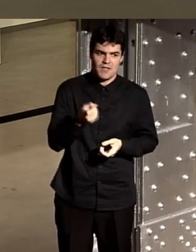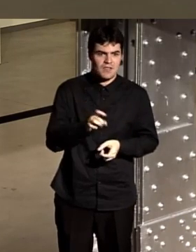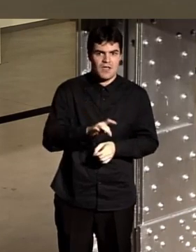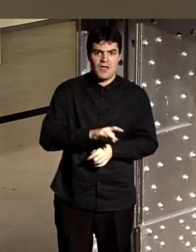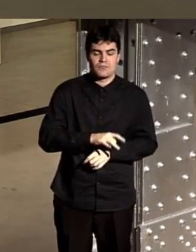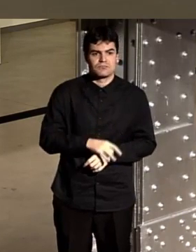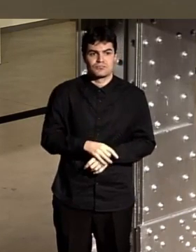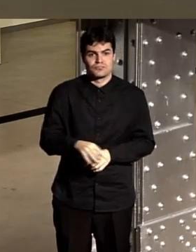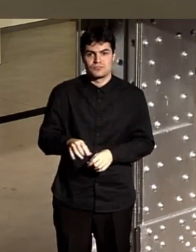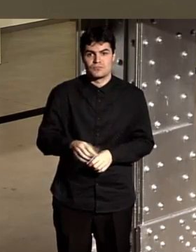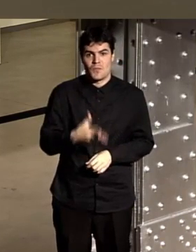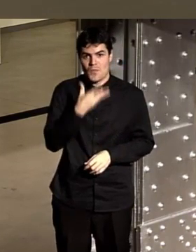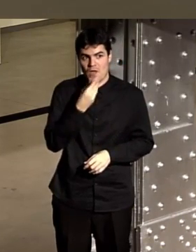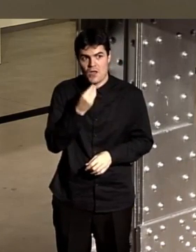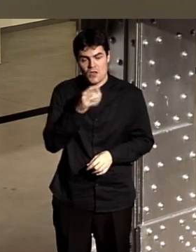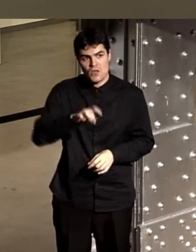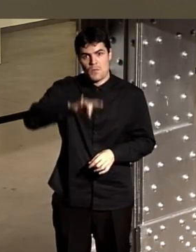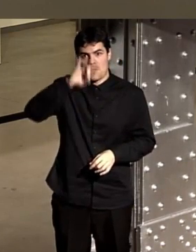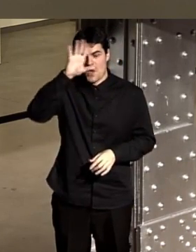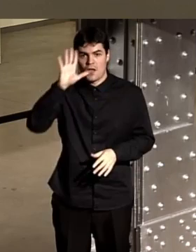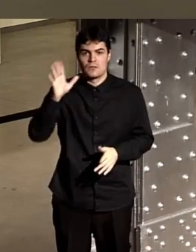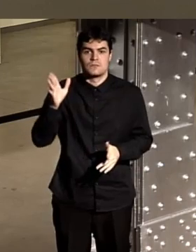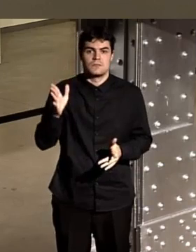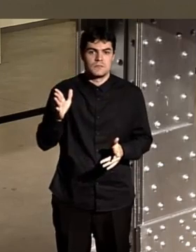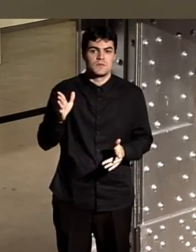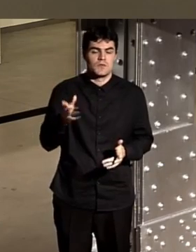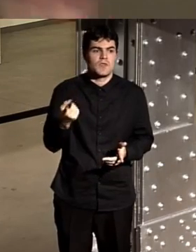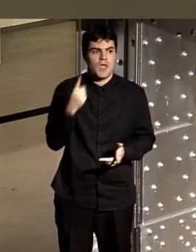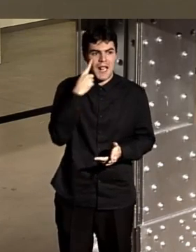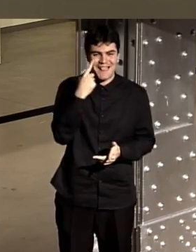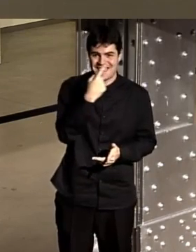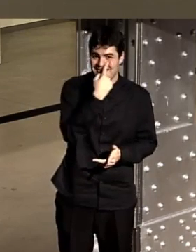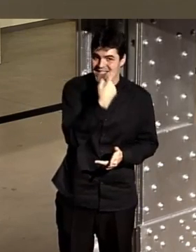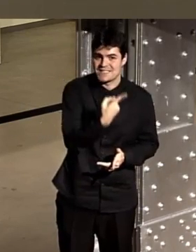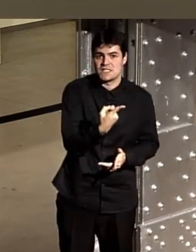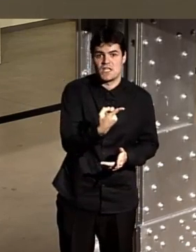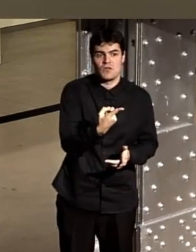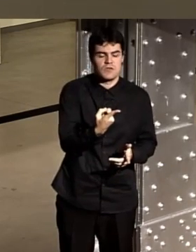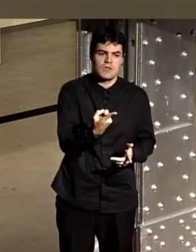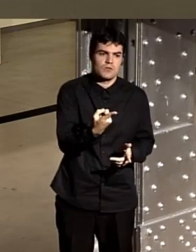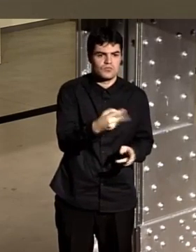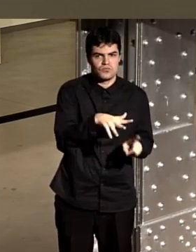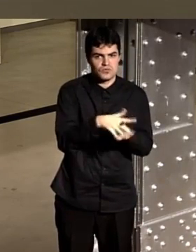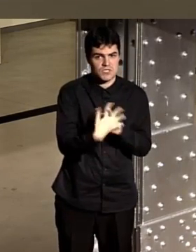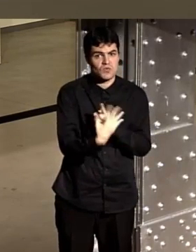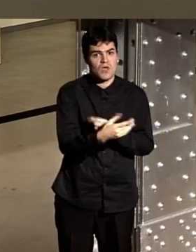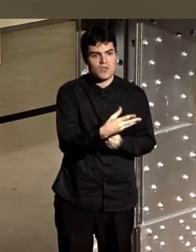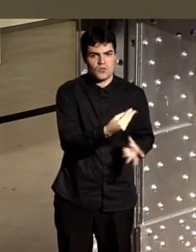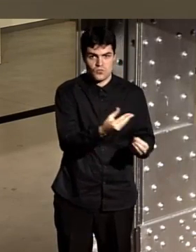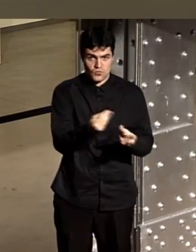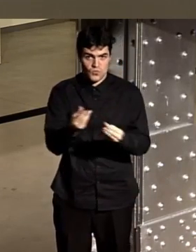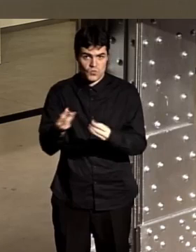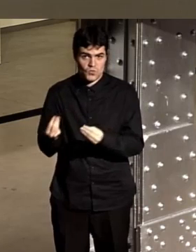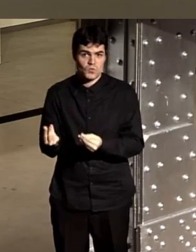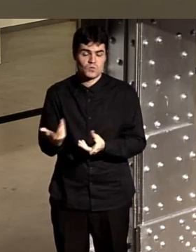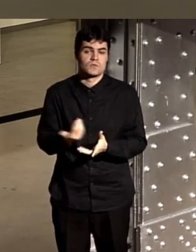y privilege y ser testigo a todos estos eventos de